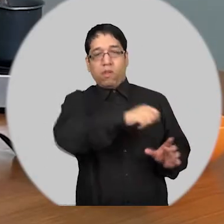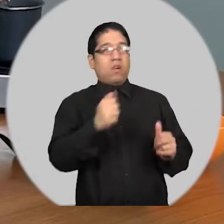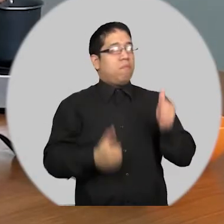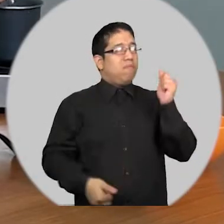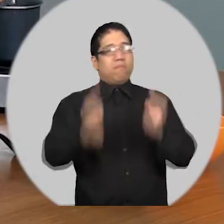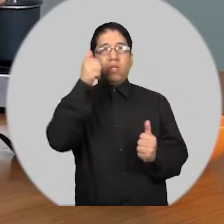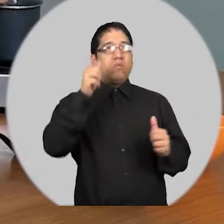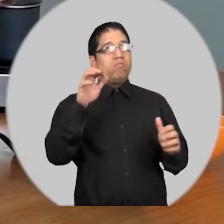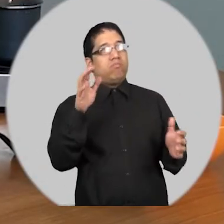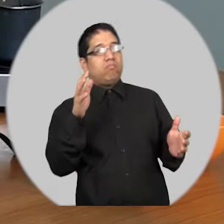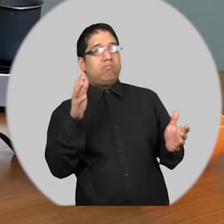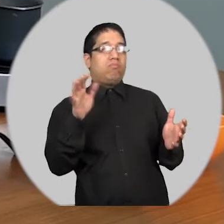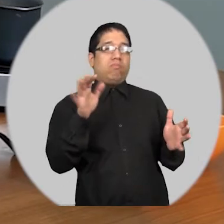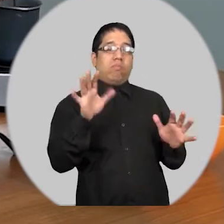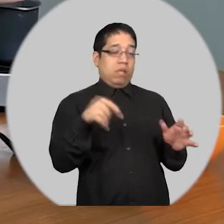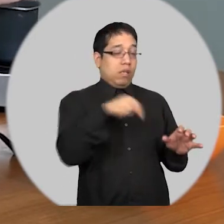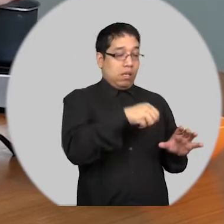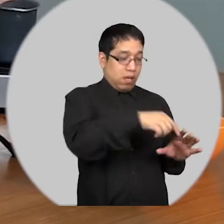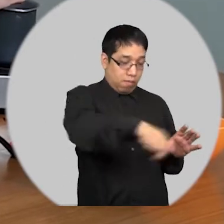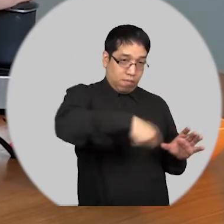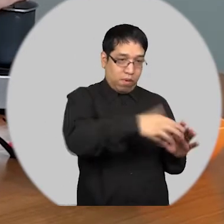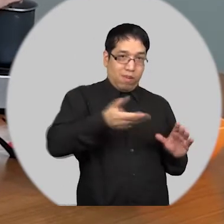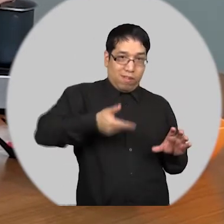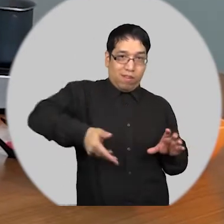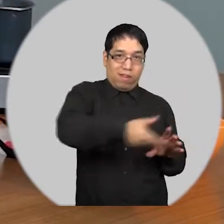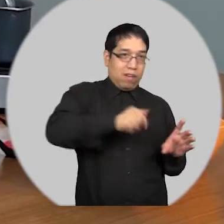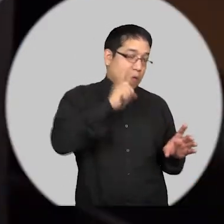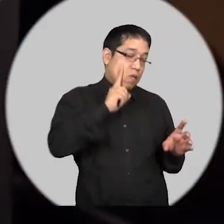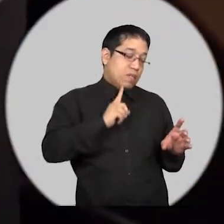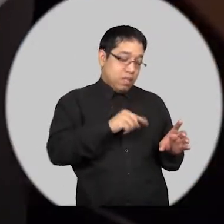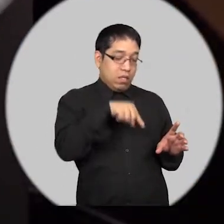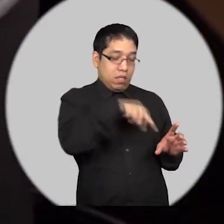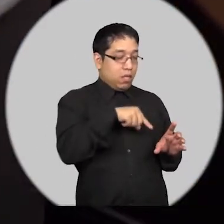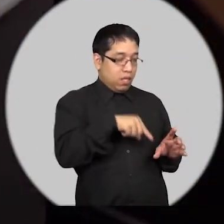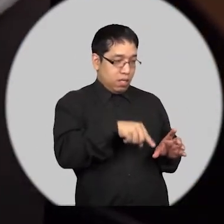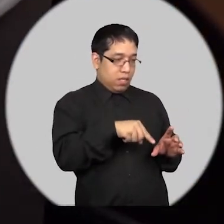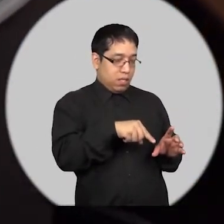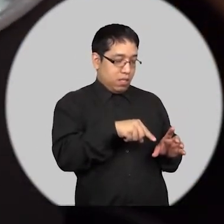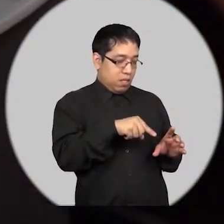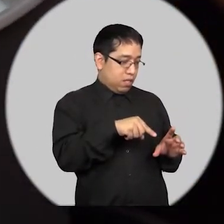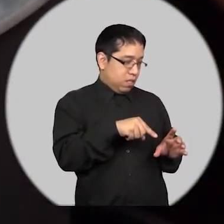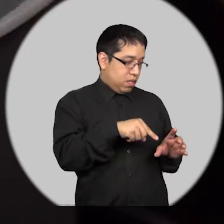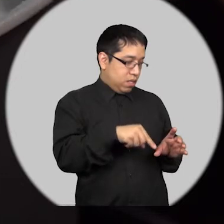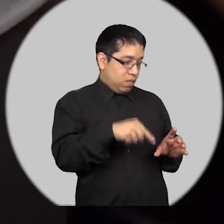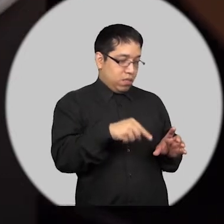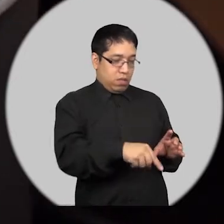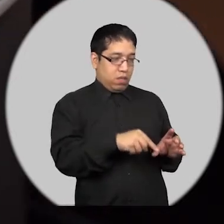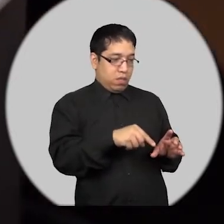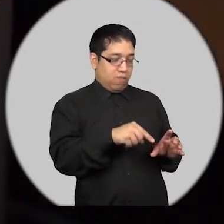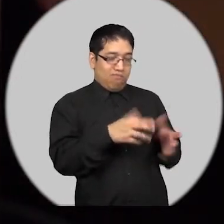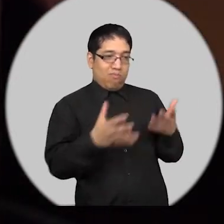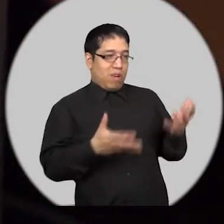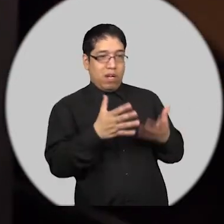Lo ideal es que en esta crema pastelera o la preparación, antes de